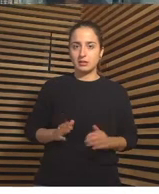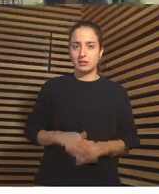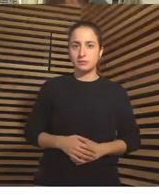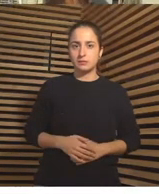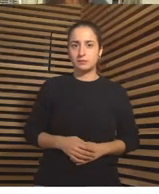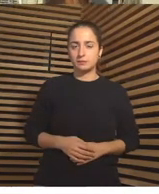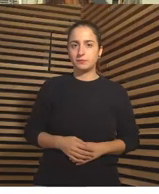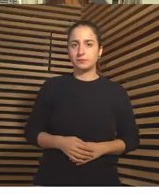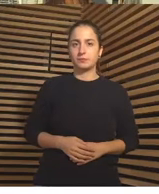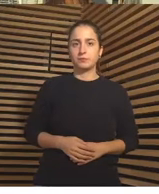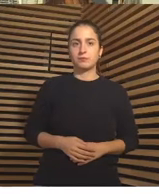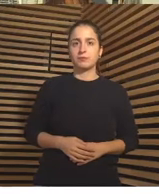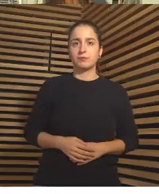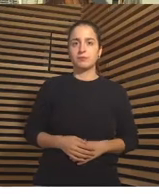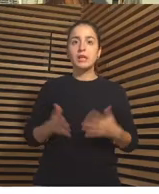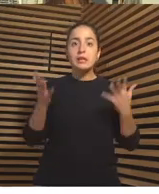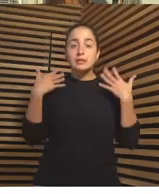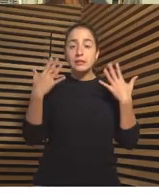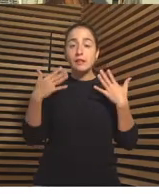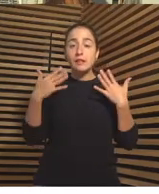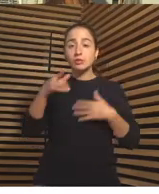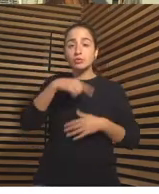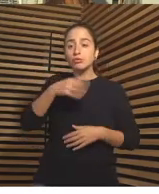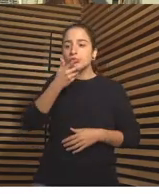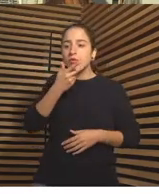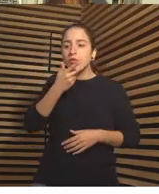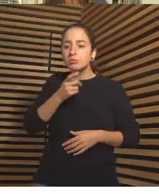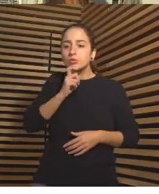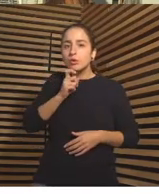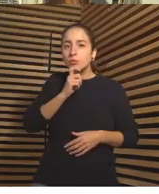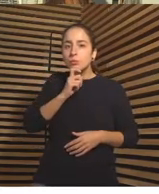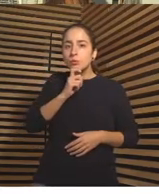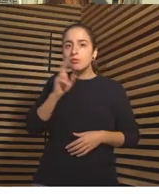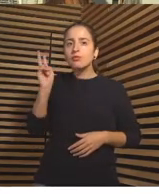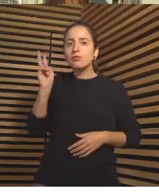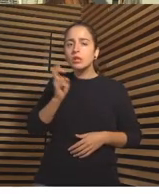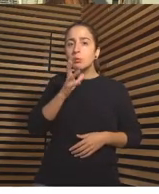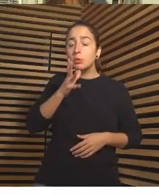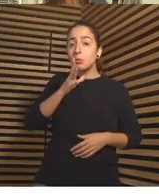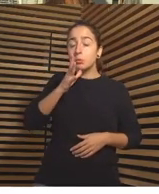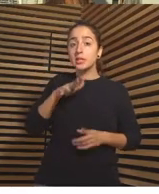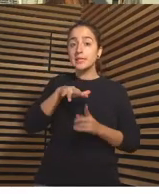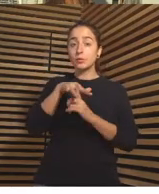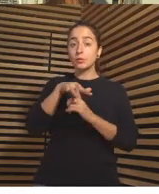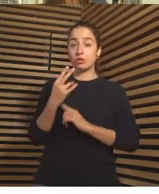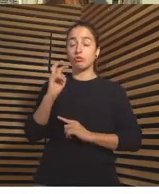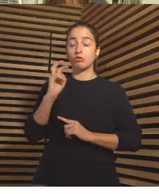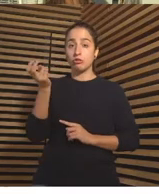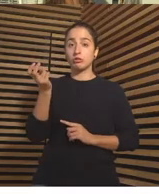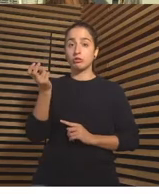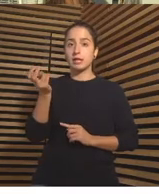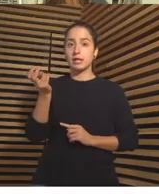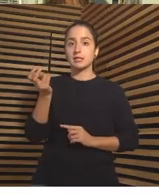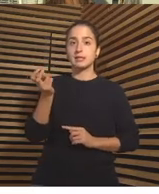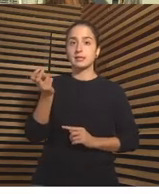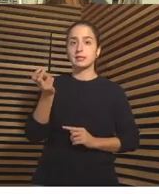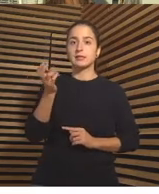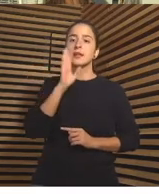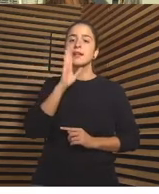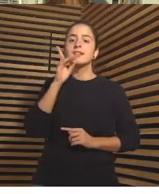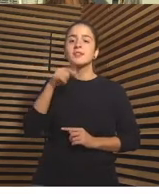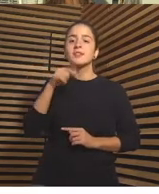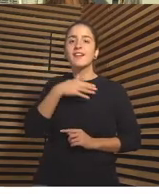Las terrazas, como las conocemos, proceden de otra situación que también pretendía preservar un derecho, que es la